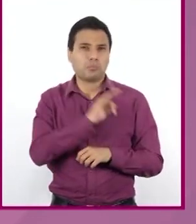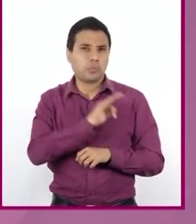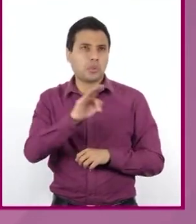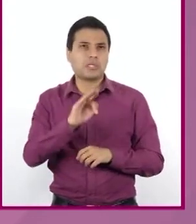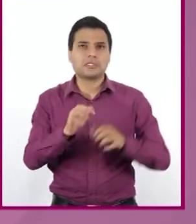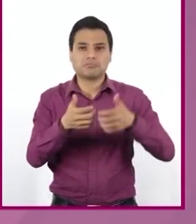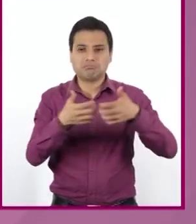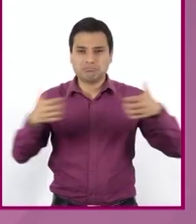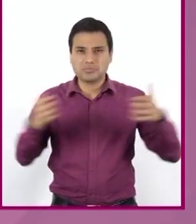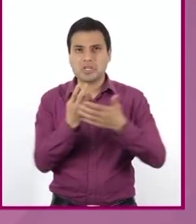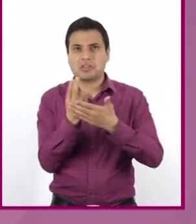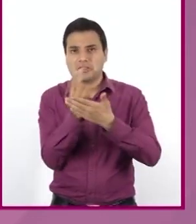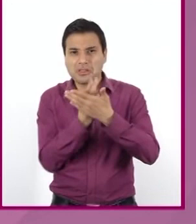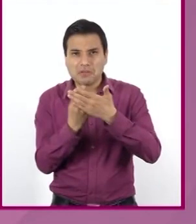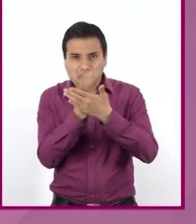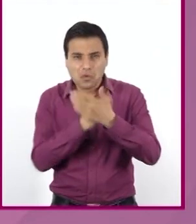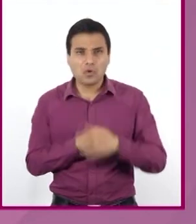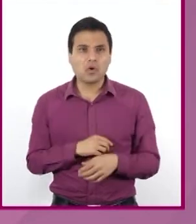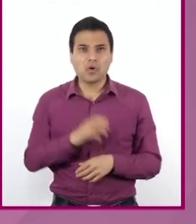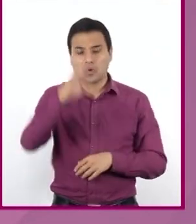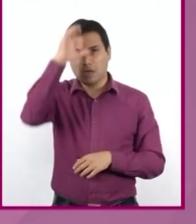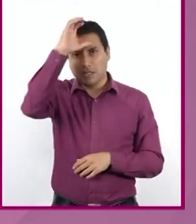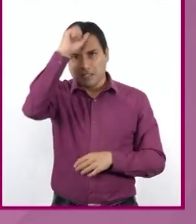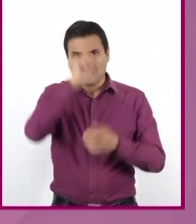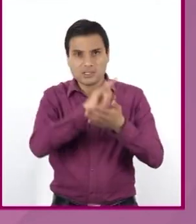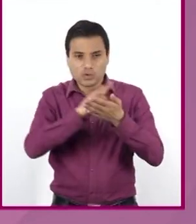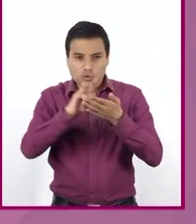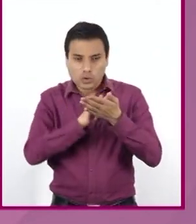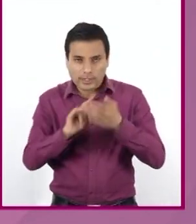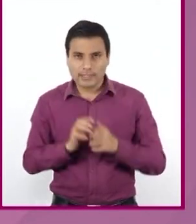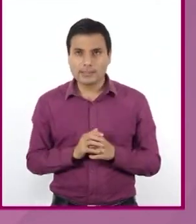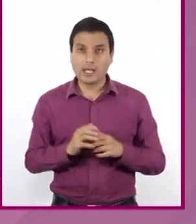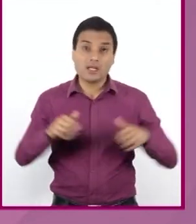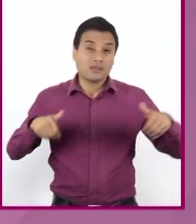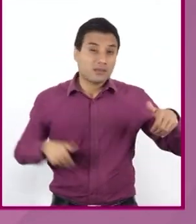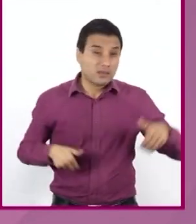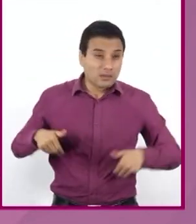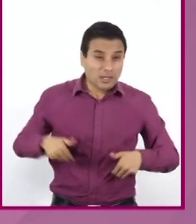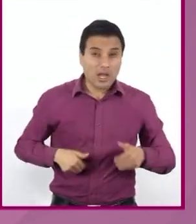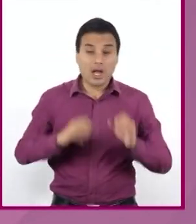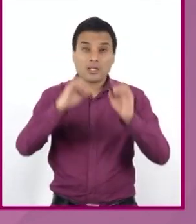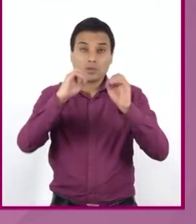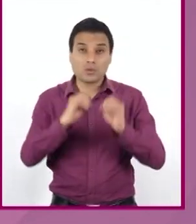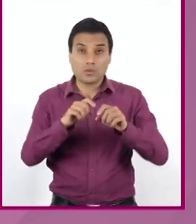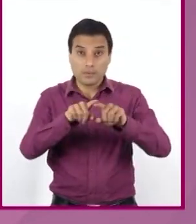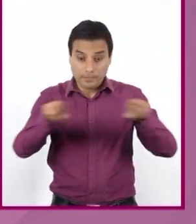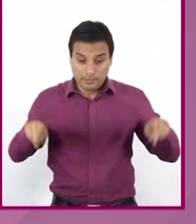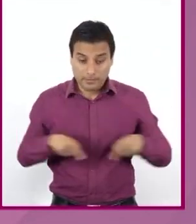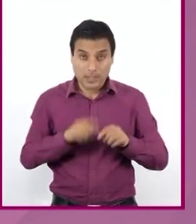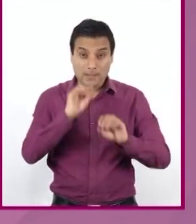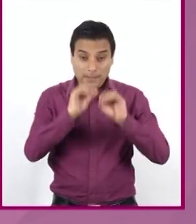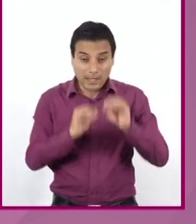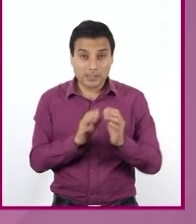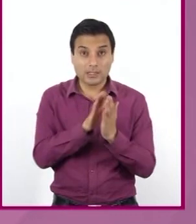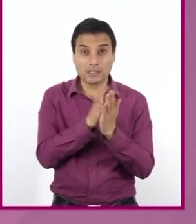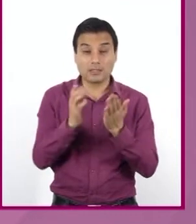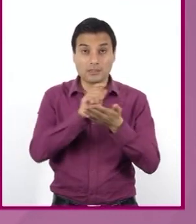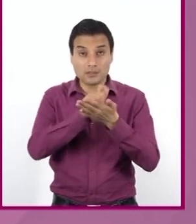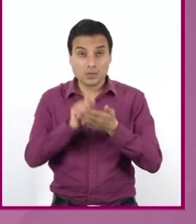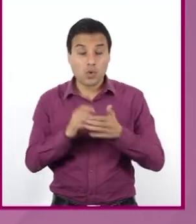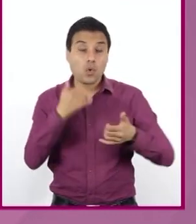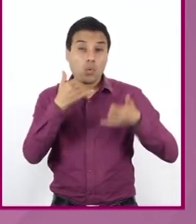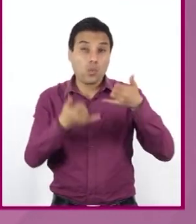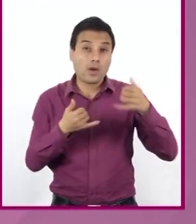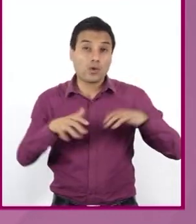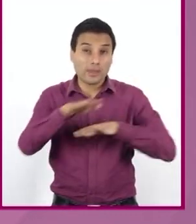una historieta, un cartel, un ensayo, una representación teatral, una maqueta, un tríptico, un juego de mesa, un